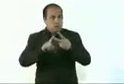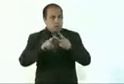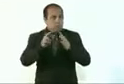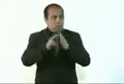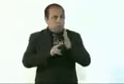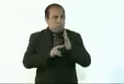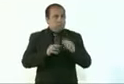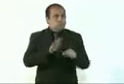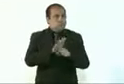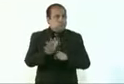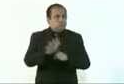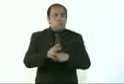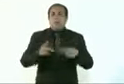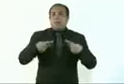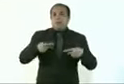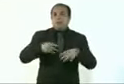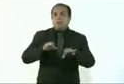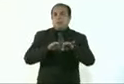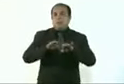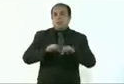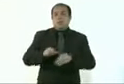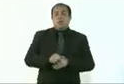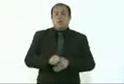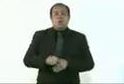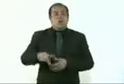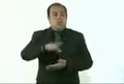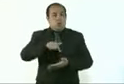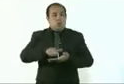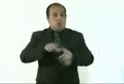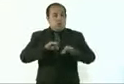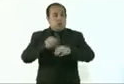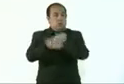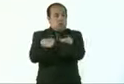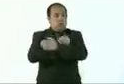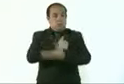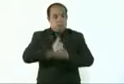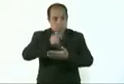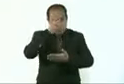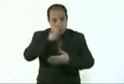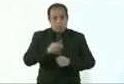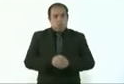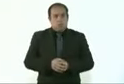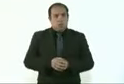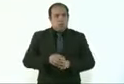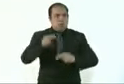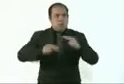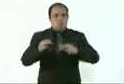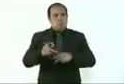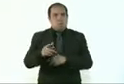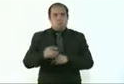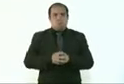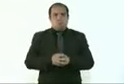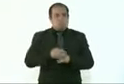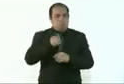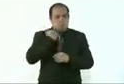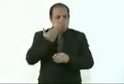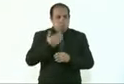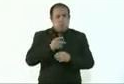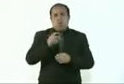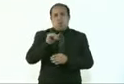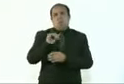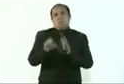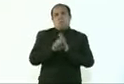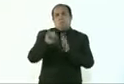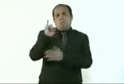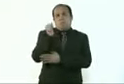criterio es las personas que laboran en los centros de trabajo educativos de la Ciudad de México de cualquier nivel, estamos hablando desde preescolar,